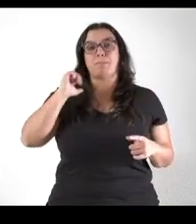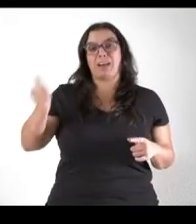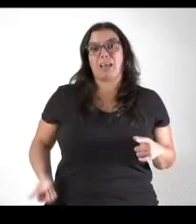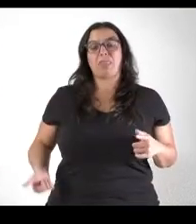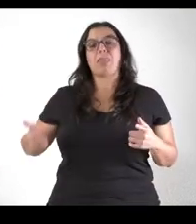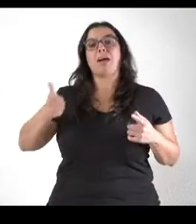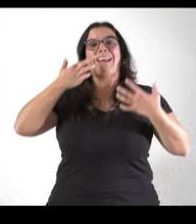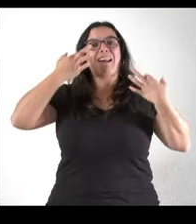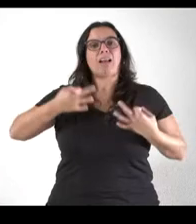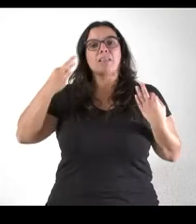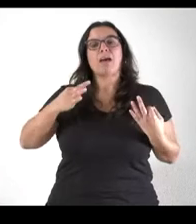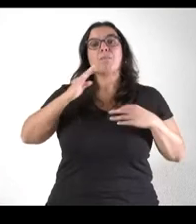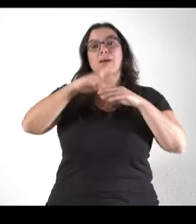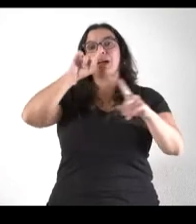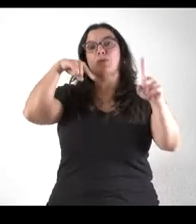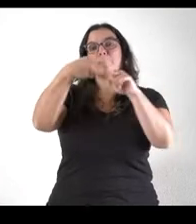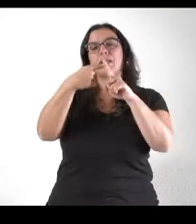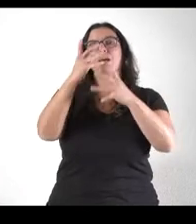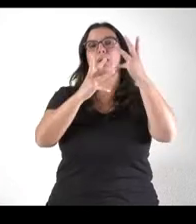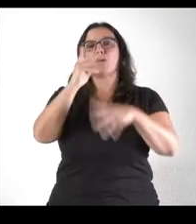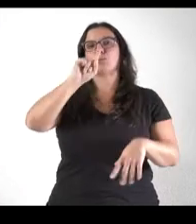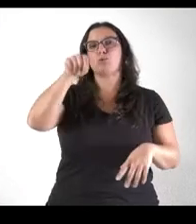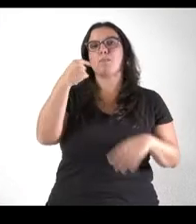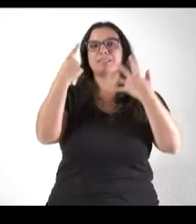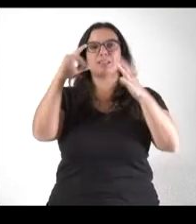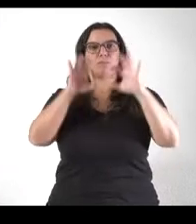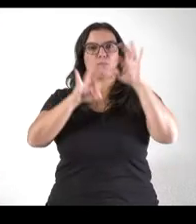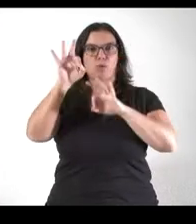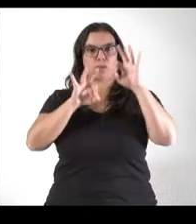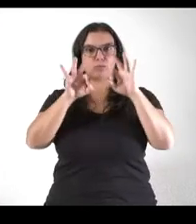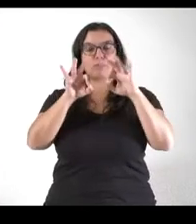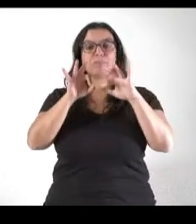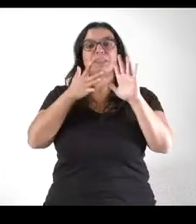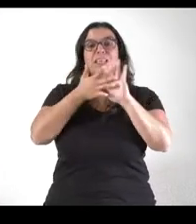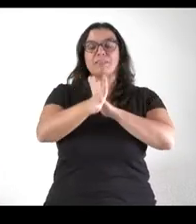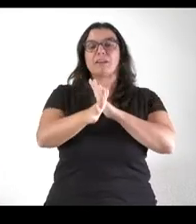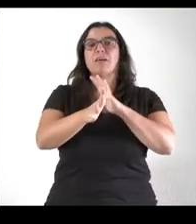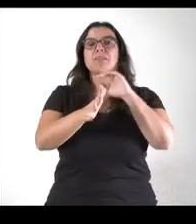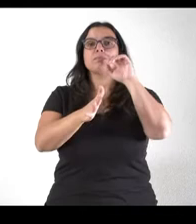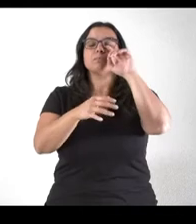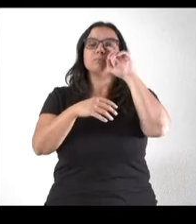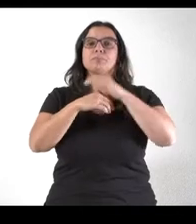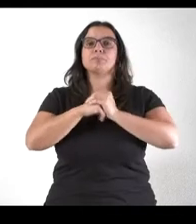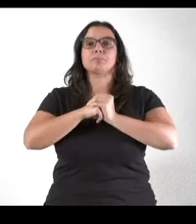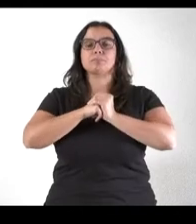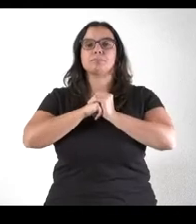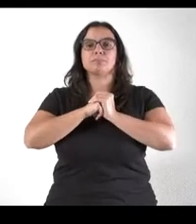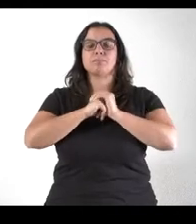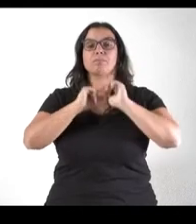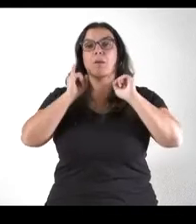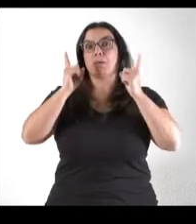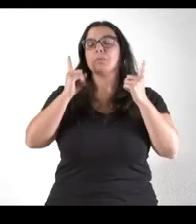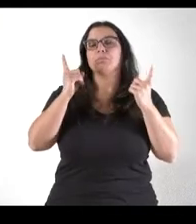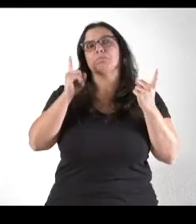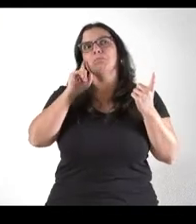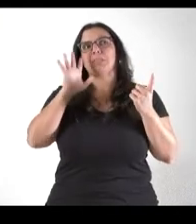la situamos para el próximo ejercicio en el 1,6%. es una previsión que nos padece